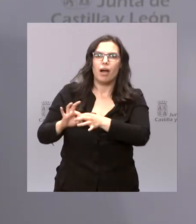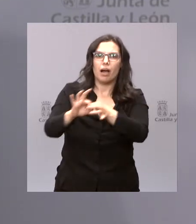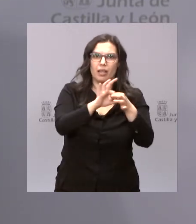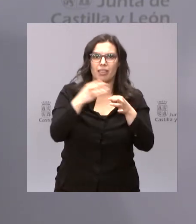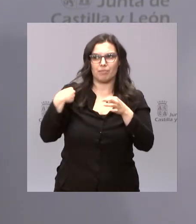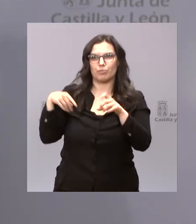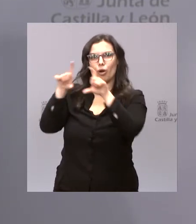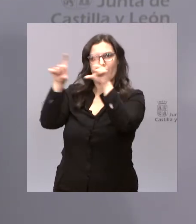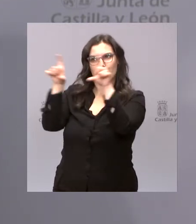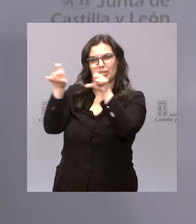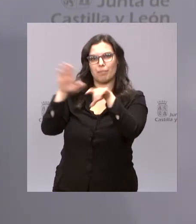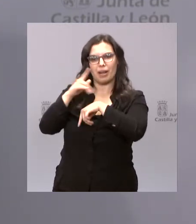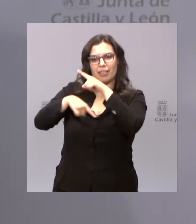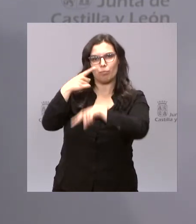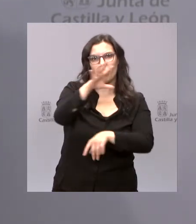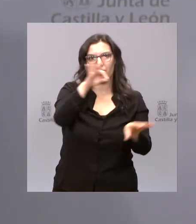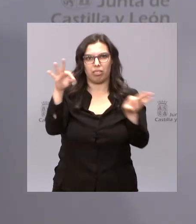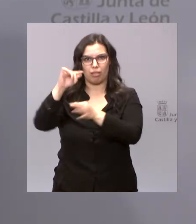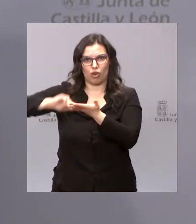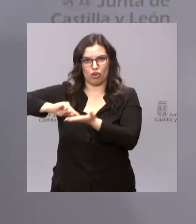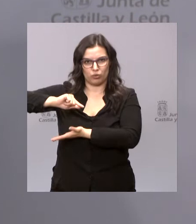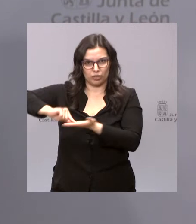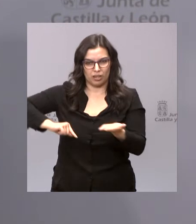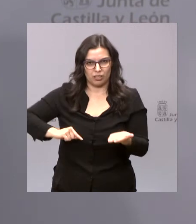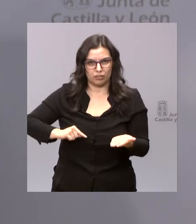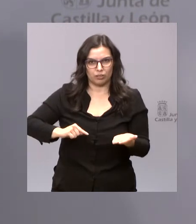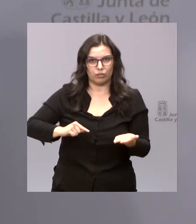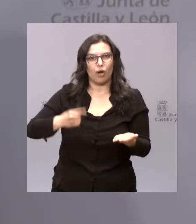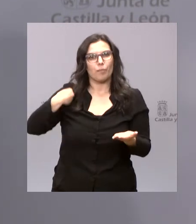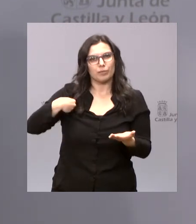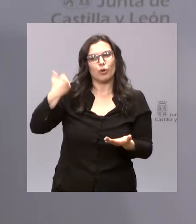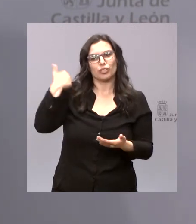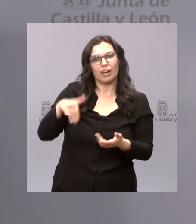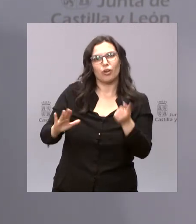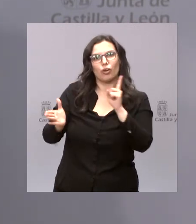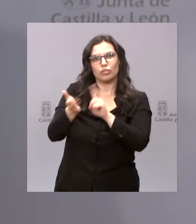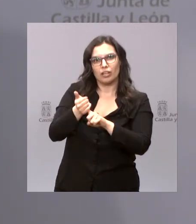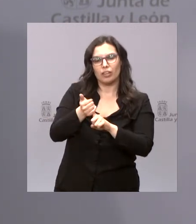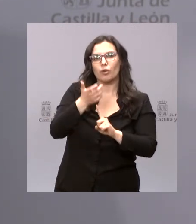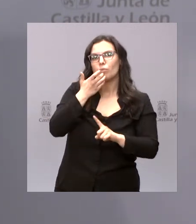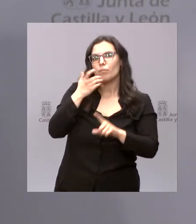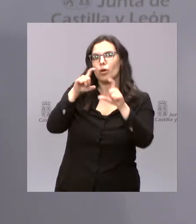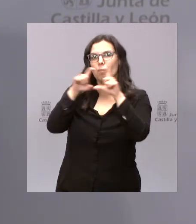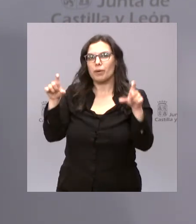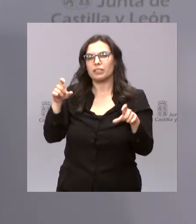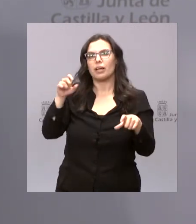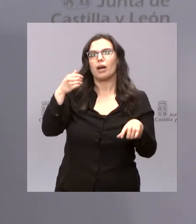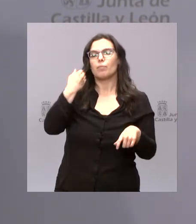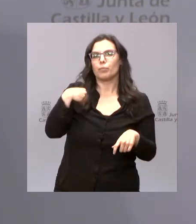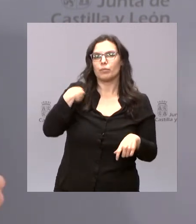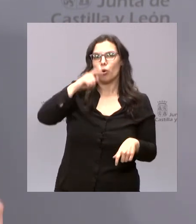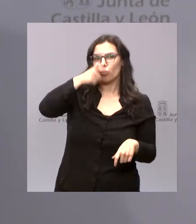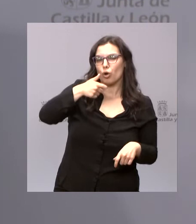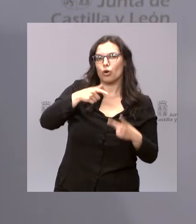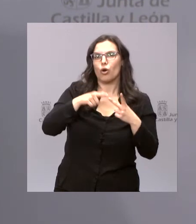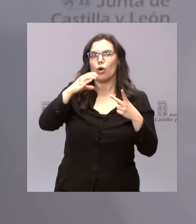empresas para la contratación de mujeres como las que ya hemos alcanzado con empresas como Gullón, Clece o